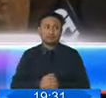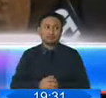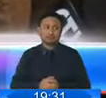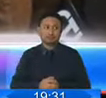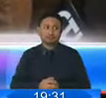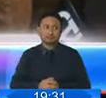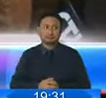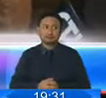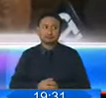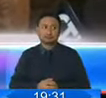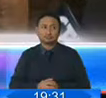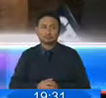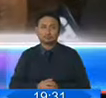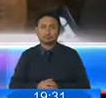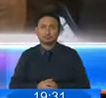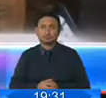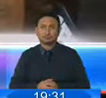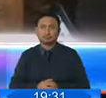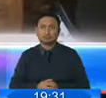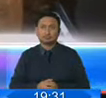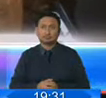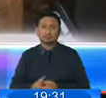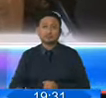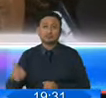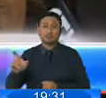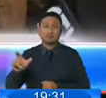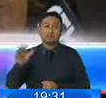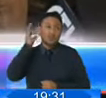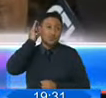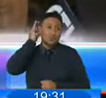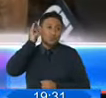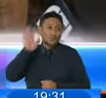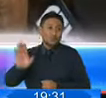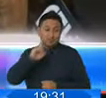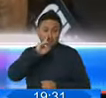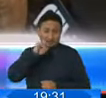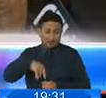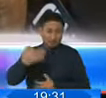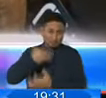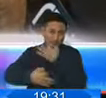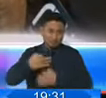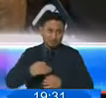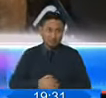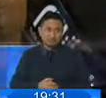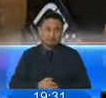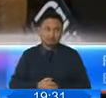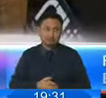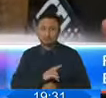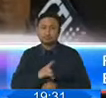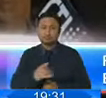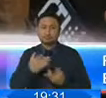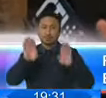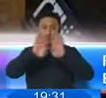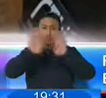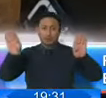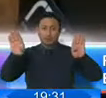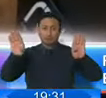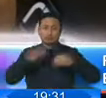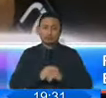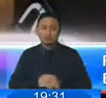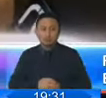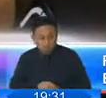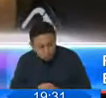solo versiones que es la señora empleada de la que había estado ha quedado por falla del ascensor, se